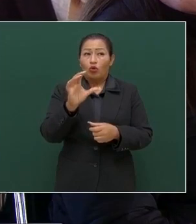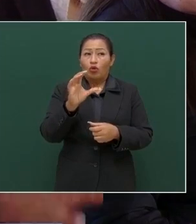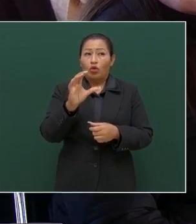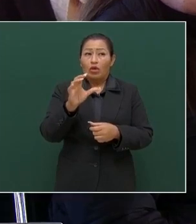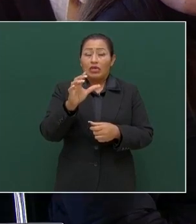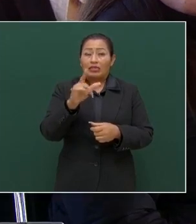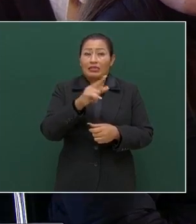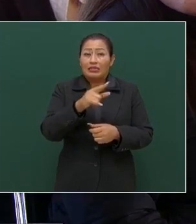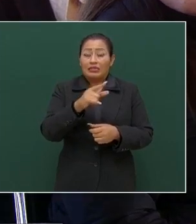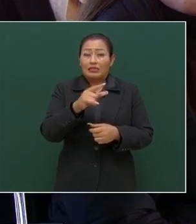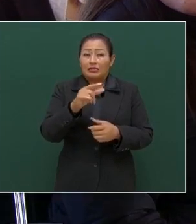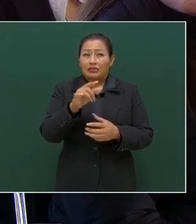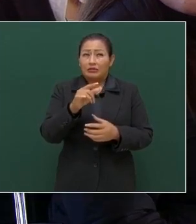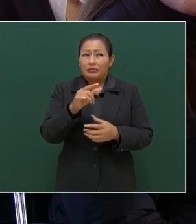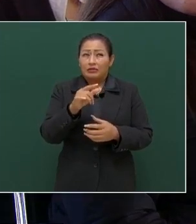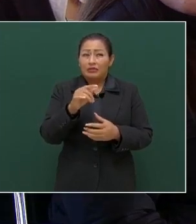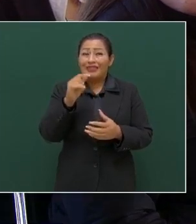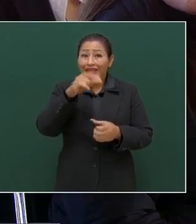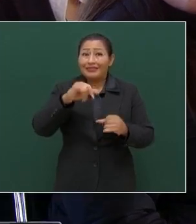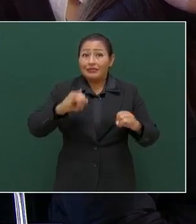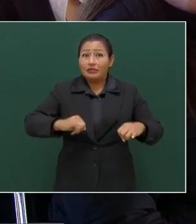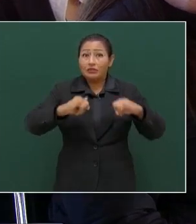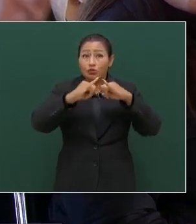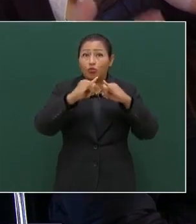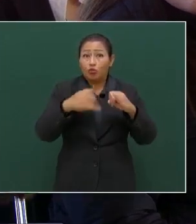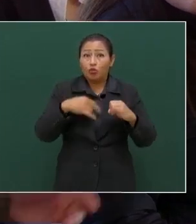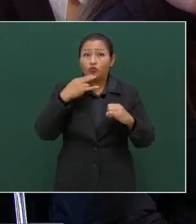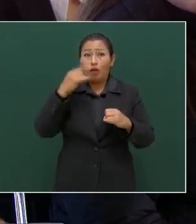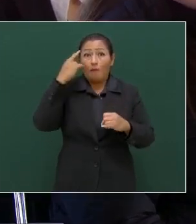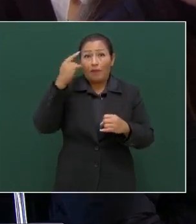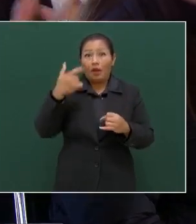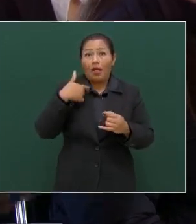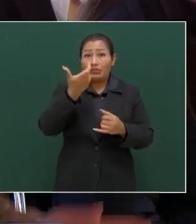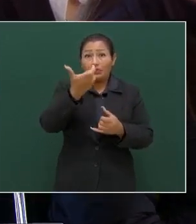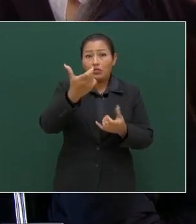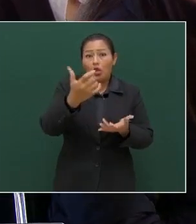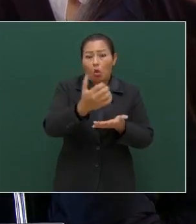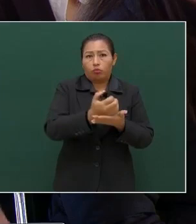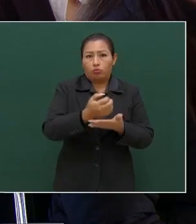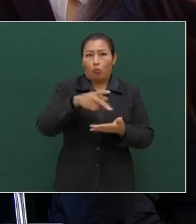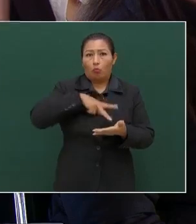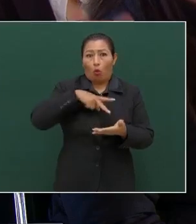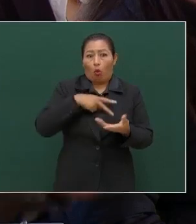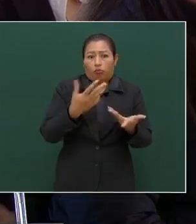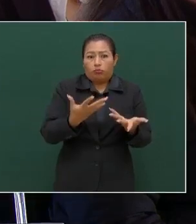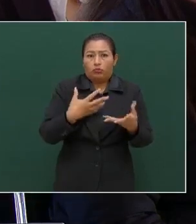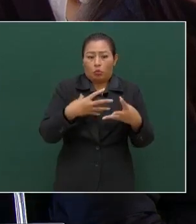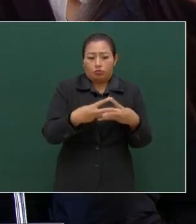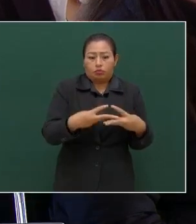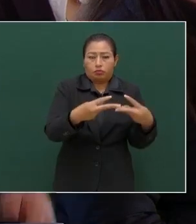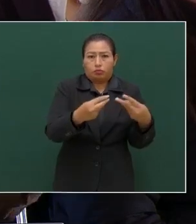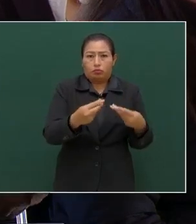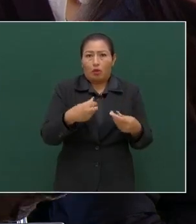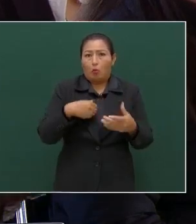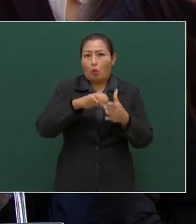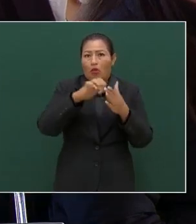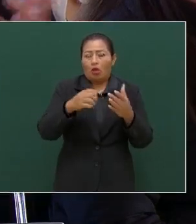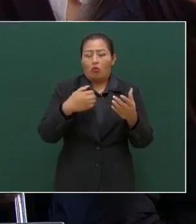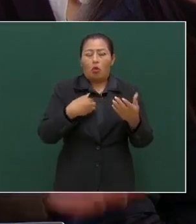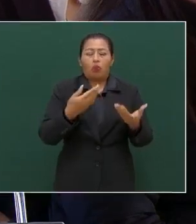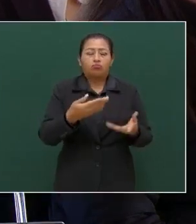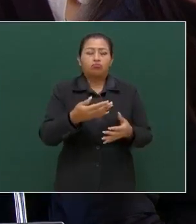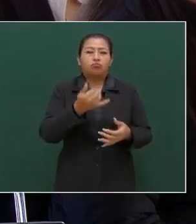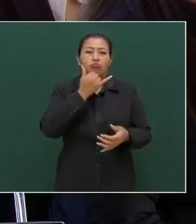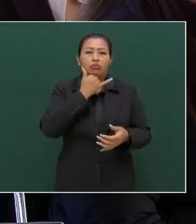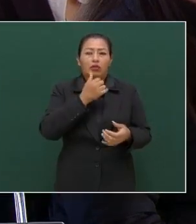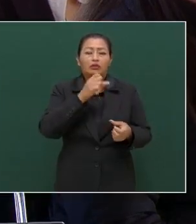usó la tarjeta institucional de este instituto para varios gastos, incluso personales, incluso en un bar que después